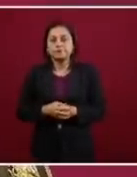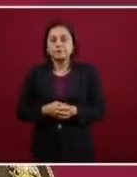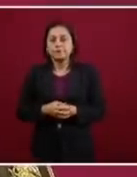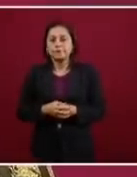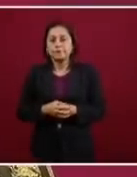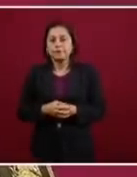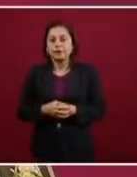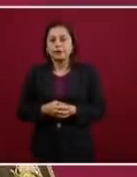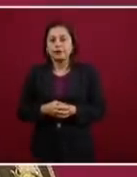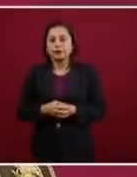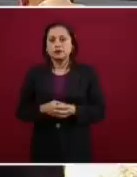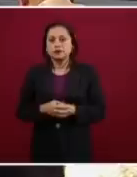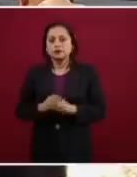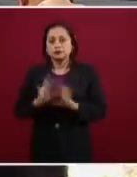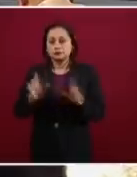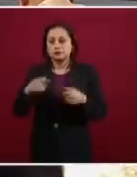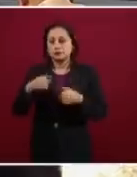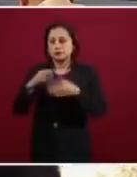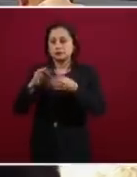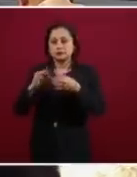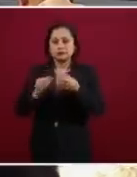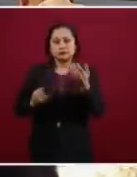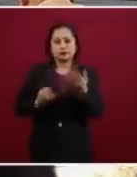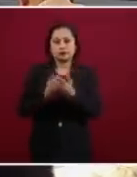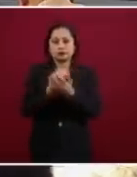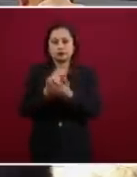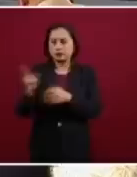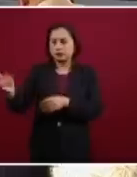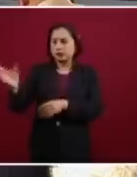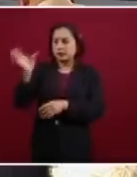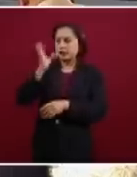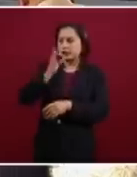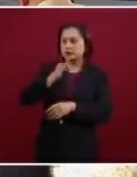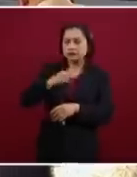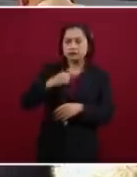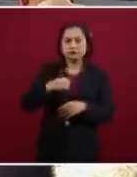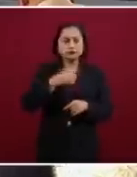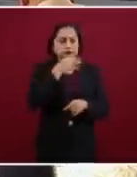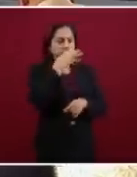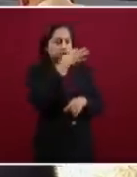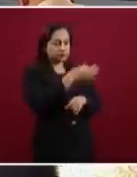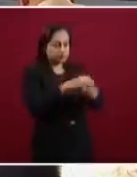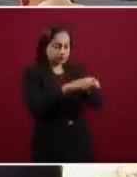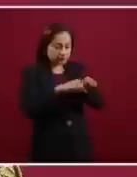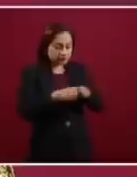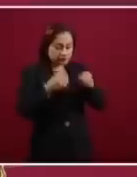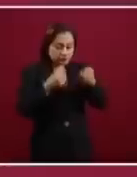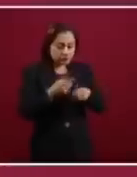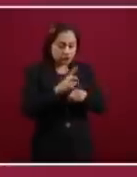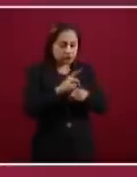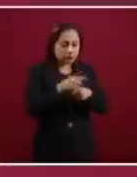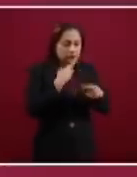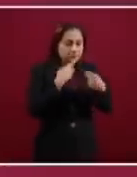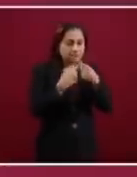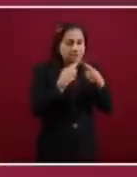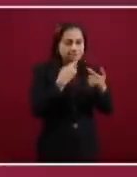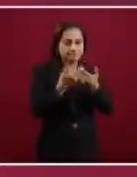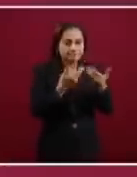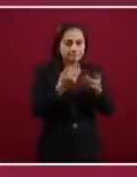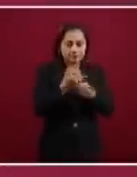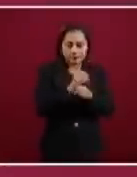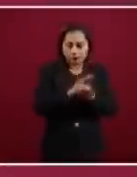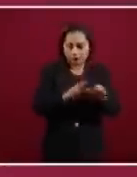bueno la decisión yo le expliqué es en base a lo que estábamos recibiendo de información entre todos